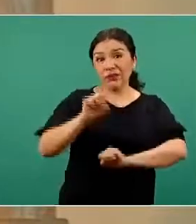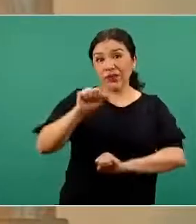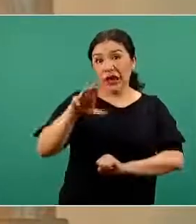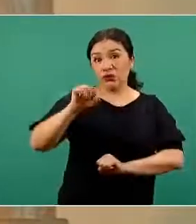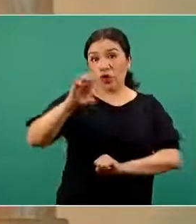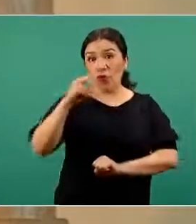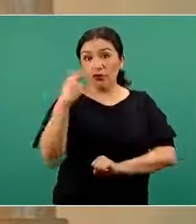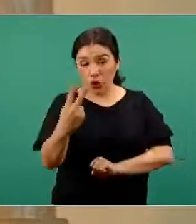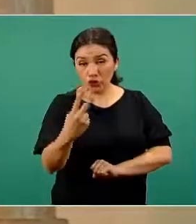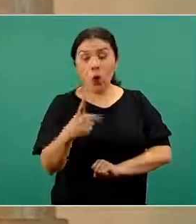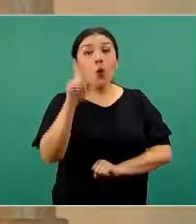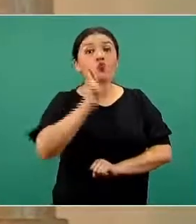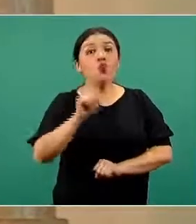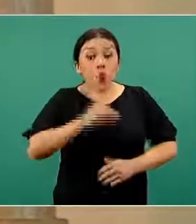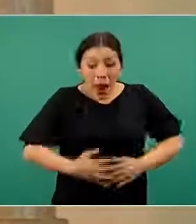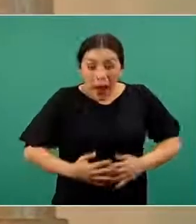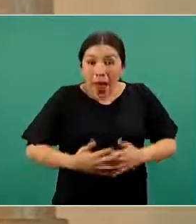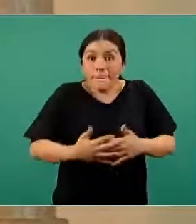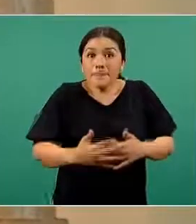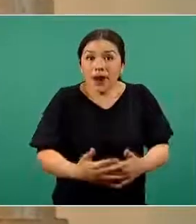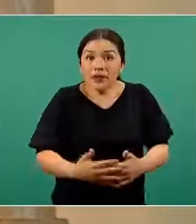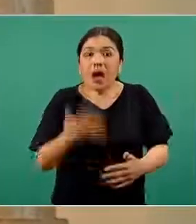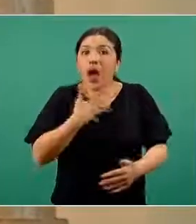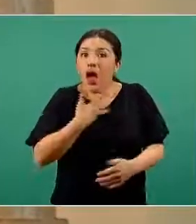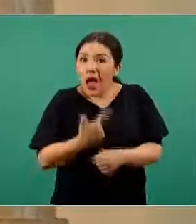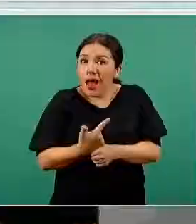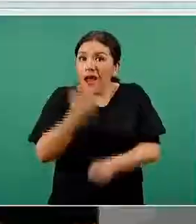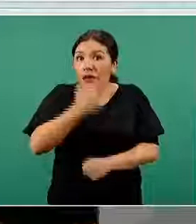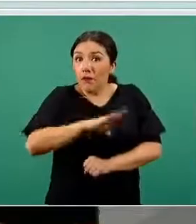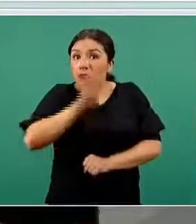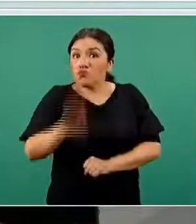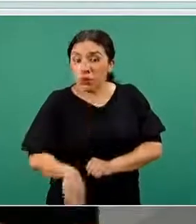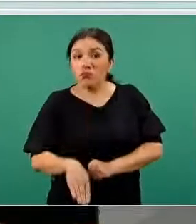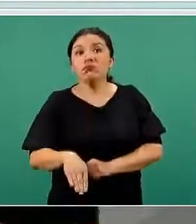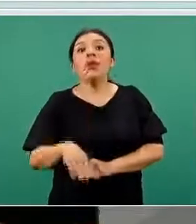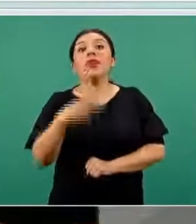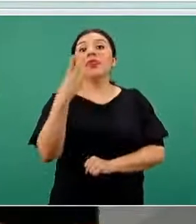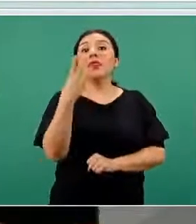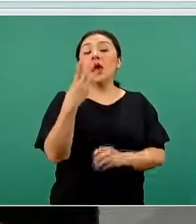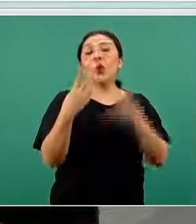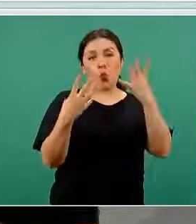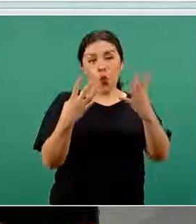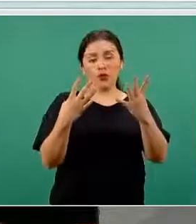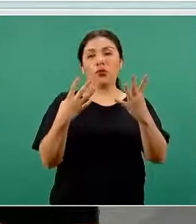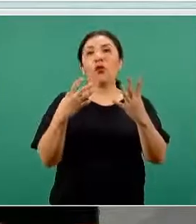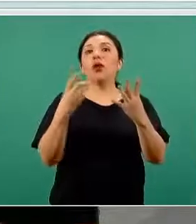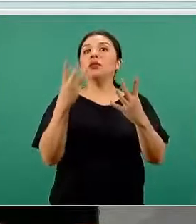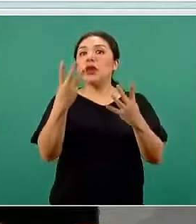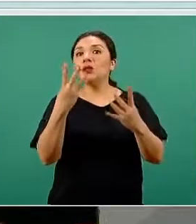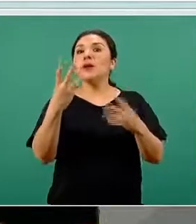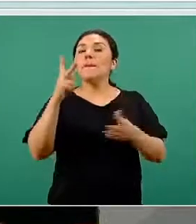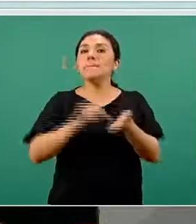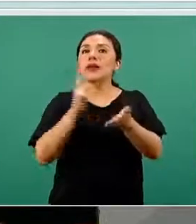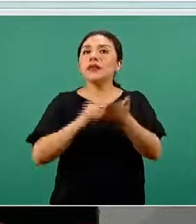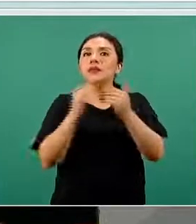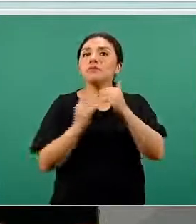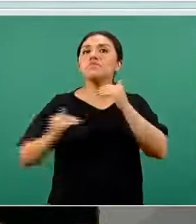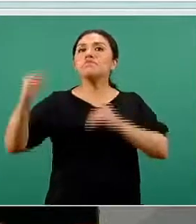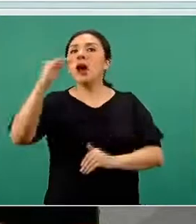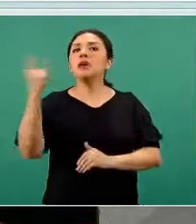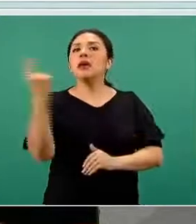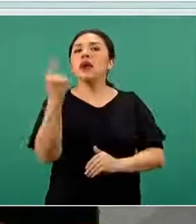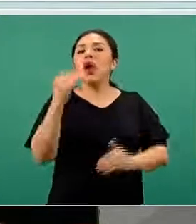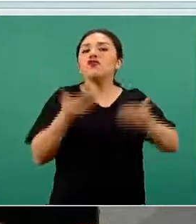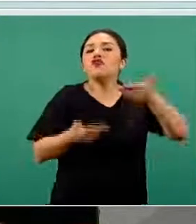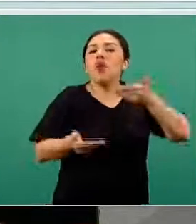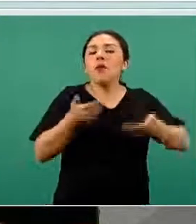SARS-CoV-2, las mujeres embarazadas tuvieron un riesgo de muerte de 3 a 4 veces mayor en comparación